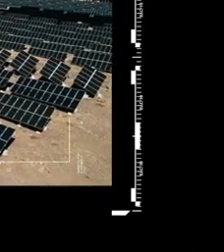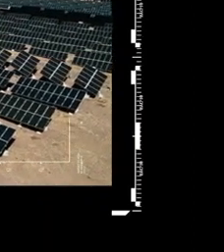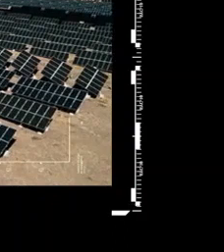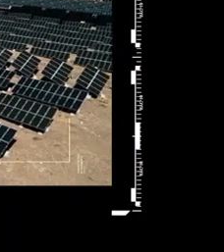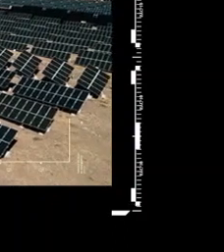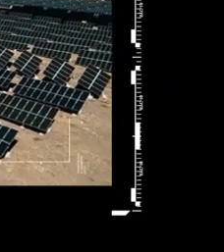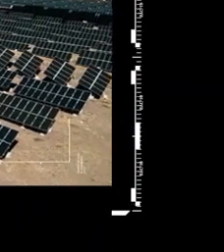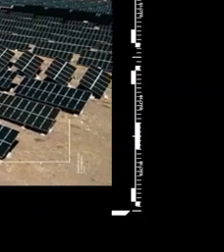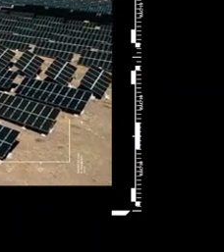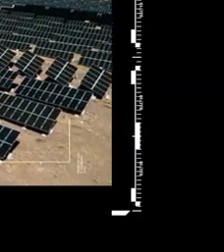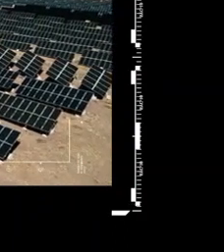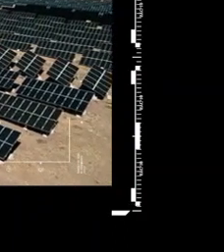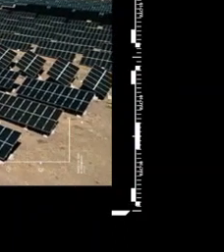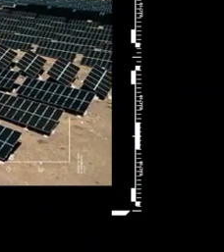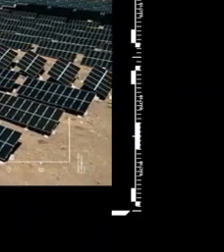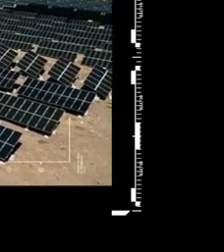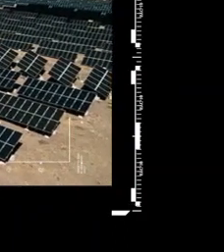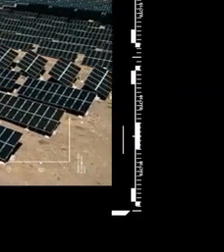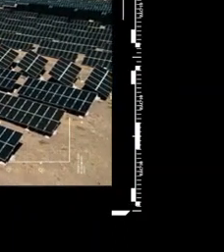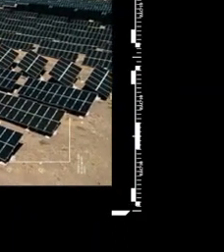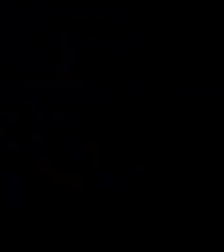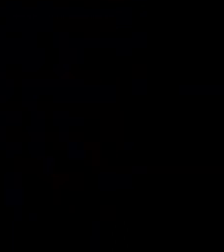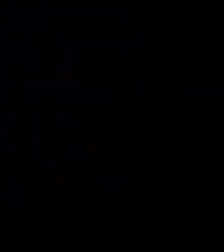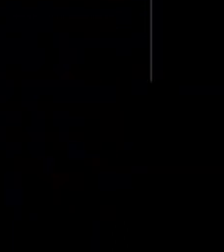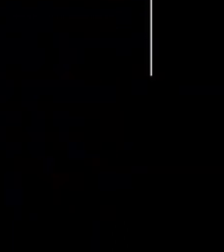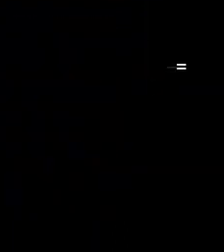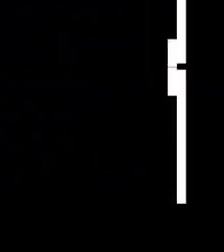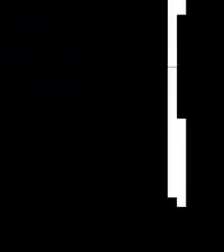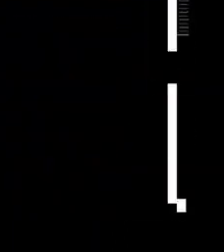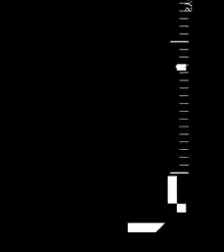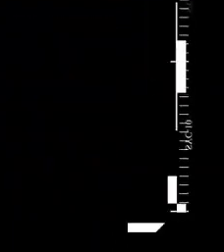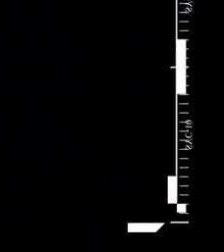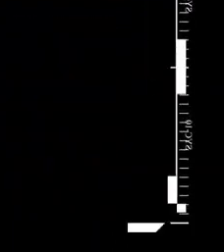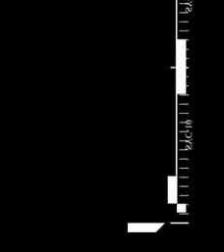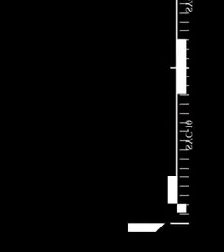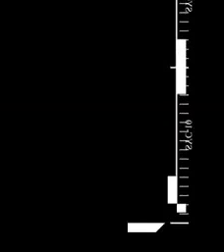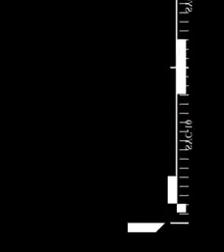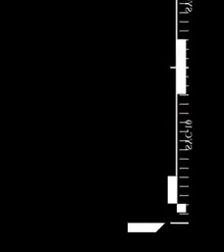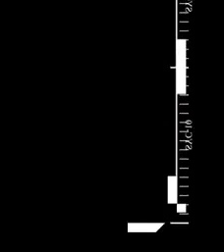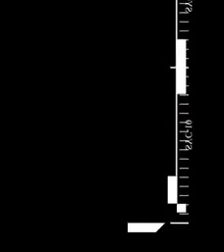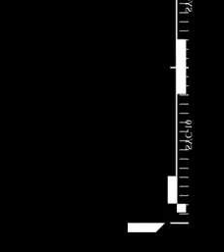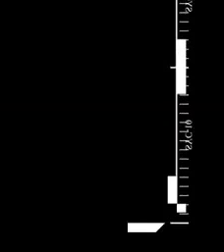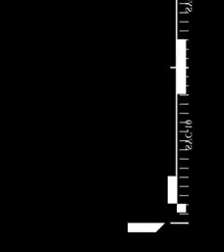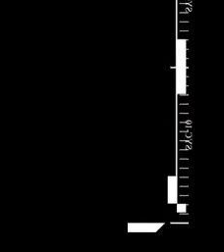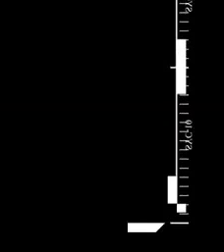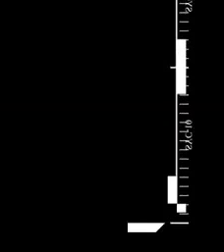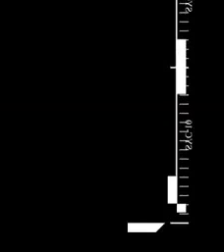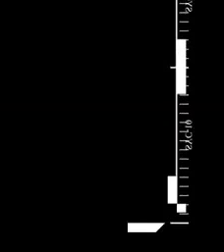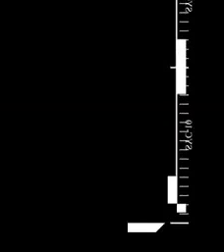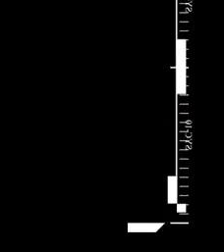de energía solar en Ullum con aportes del Estado Nacional. Más información en telam.com.ar.